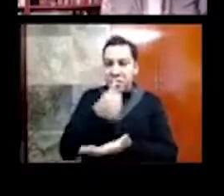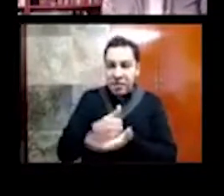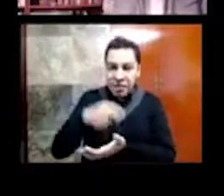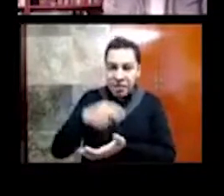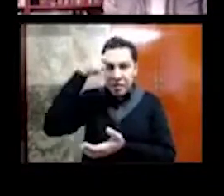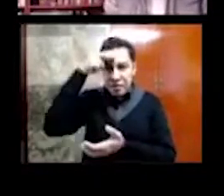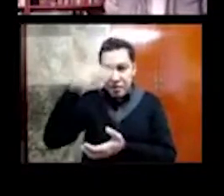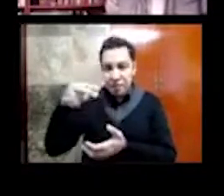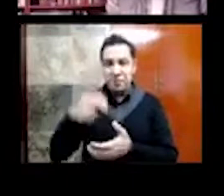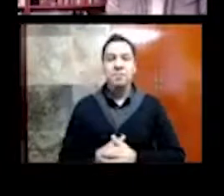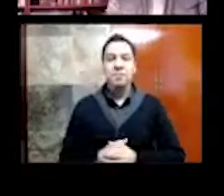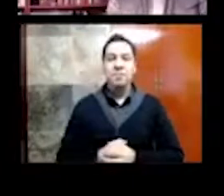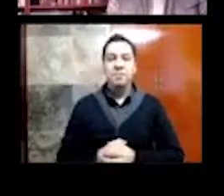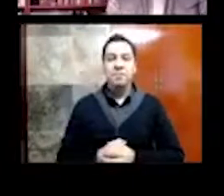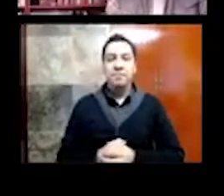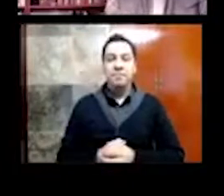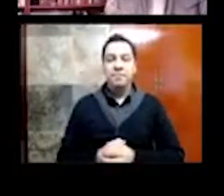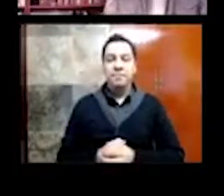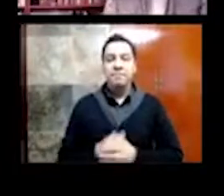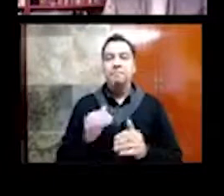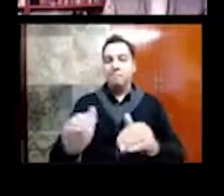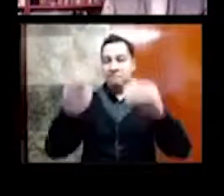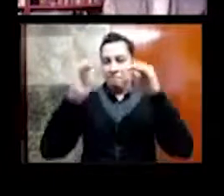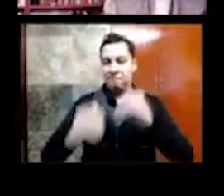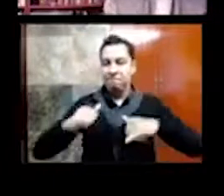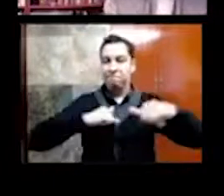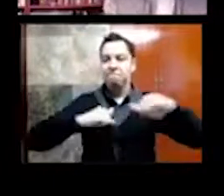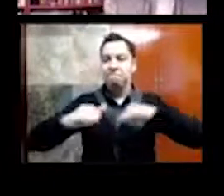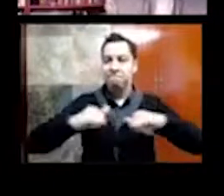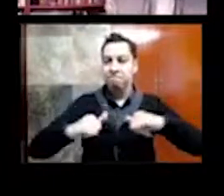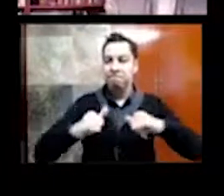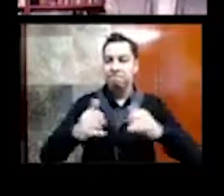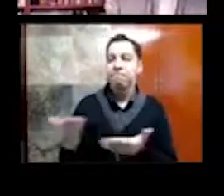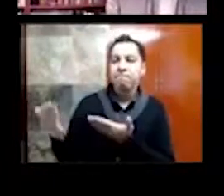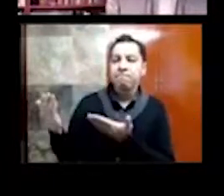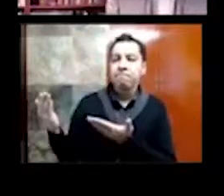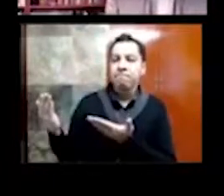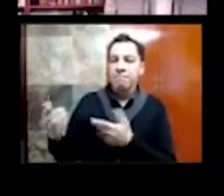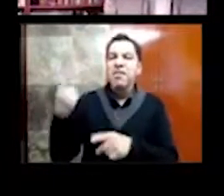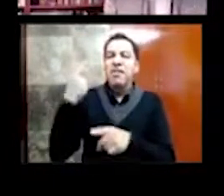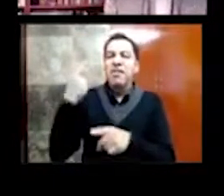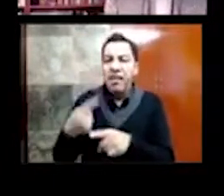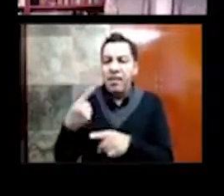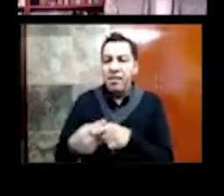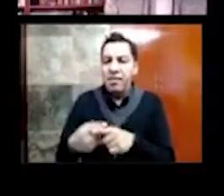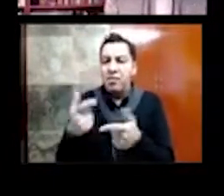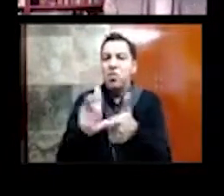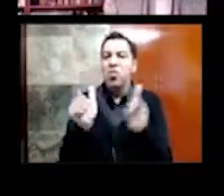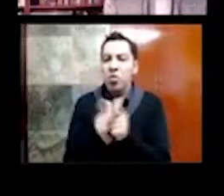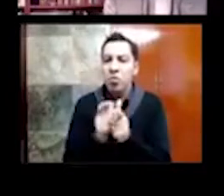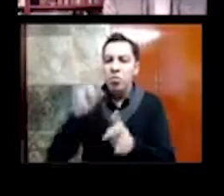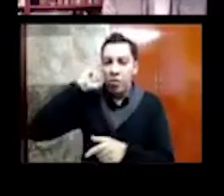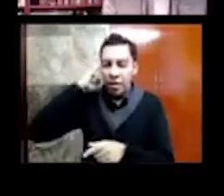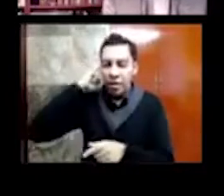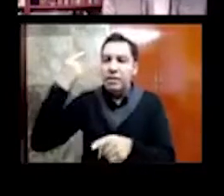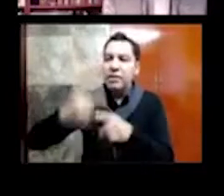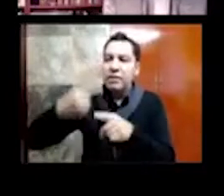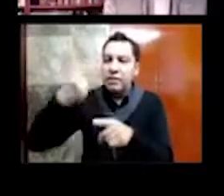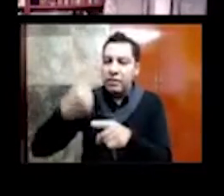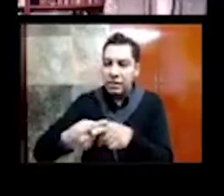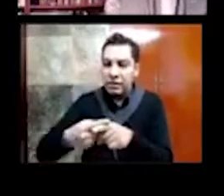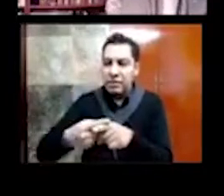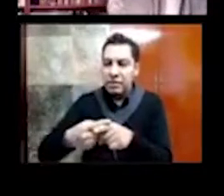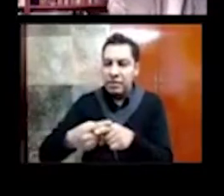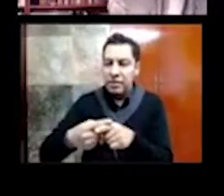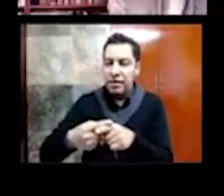México Tenochtitlan. ¿Quiénes ocupaban la cuenca? Tecpanecas, con sede en